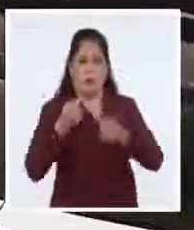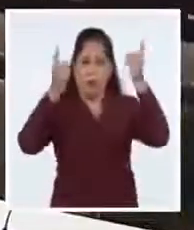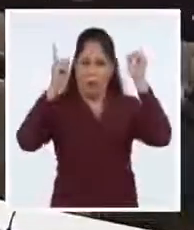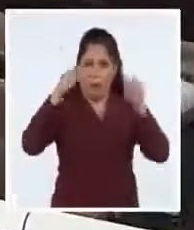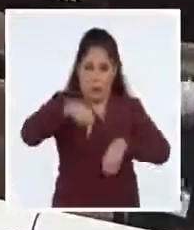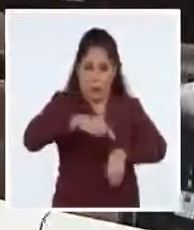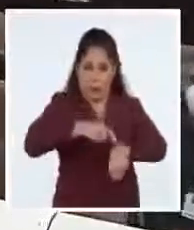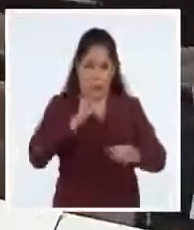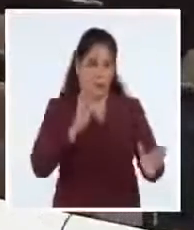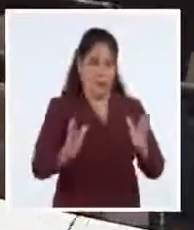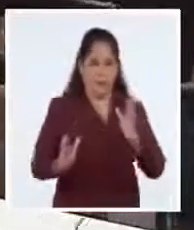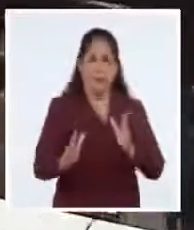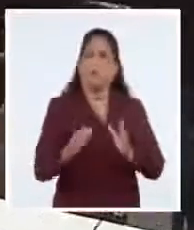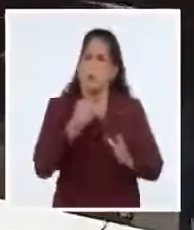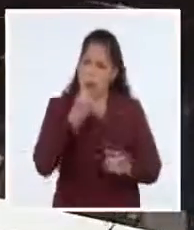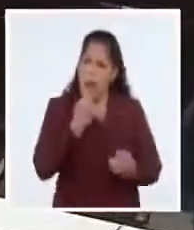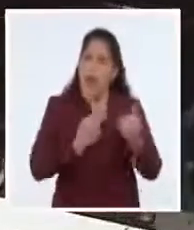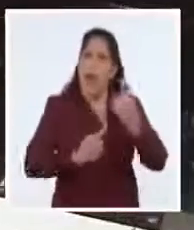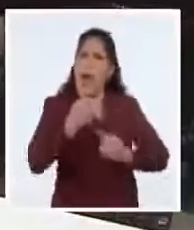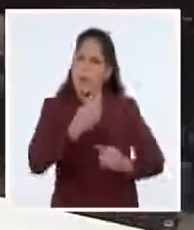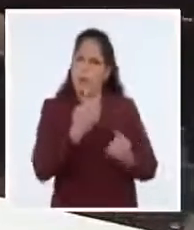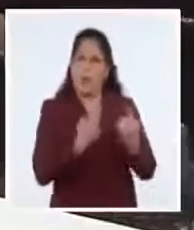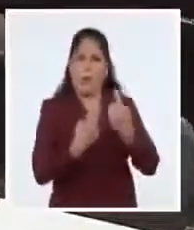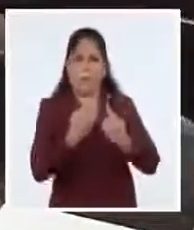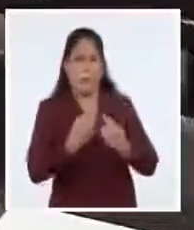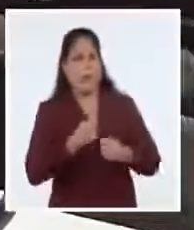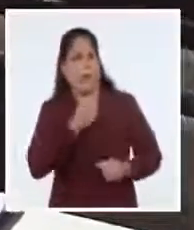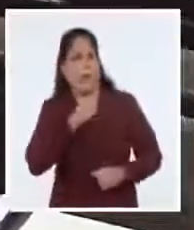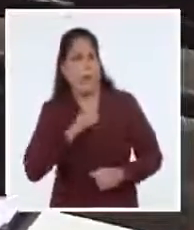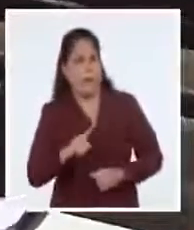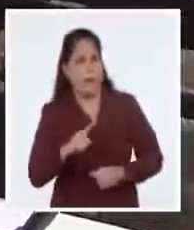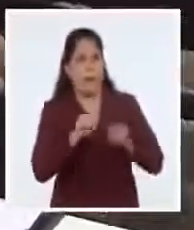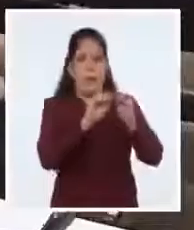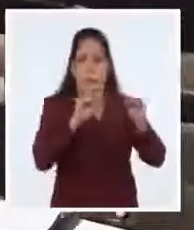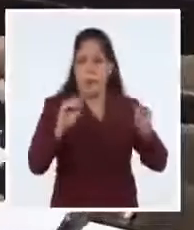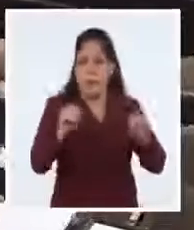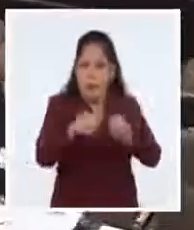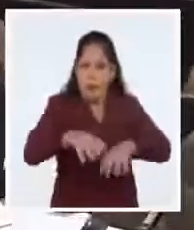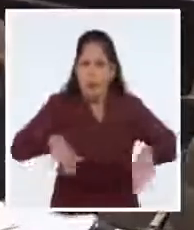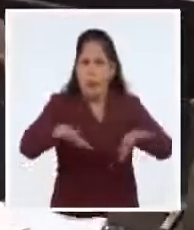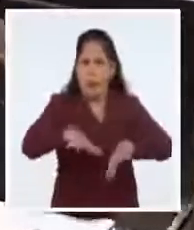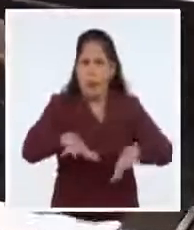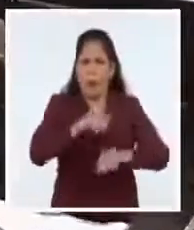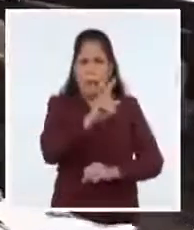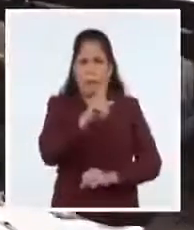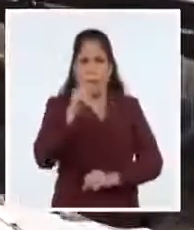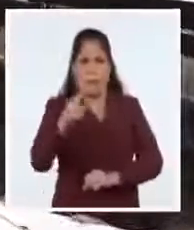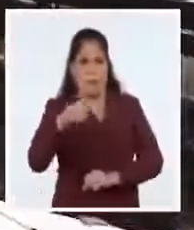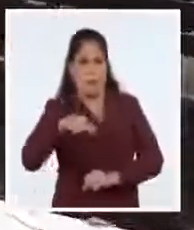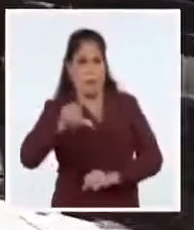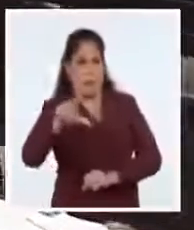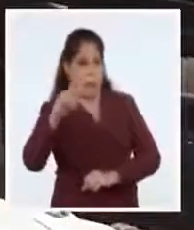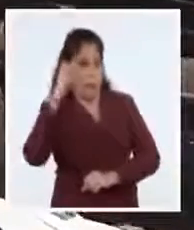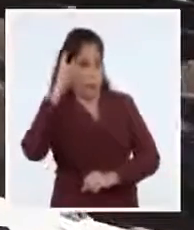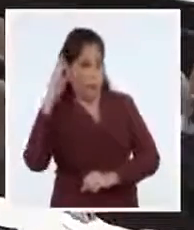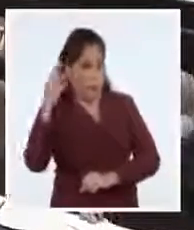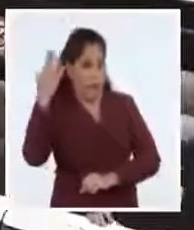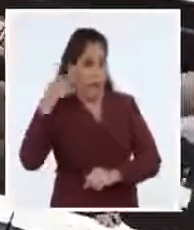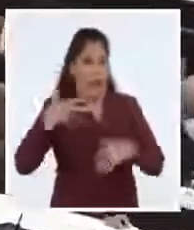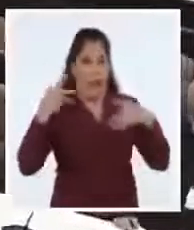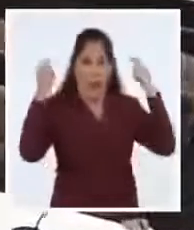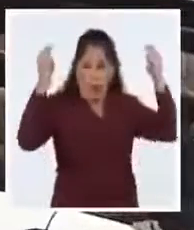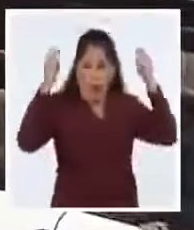En un momento como este podemos hacer también algunas consideraciones sobre los llamados sucesos del 11 de julio, que no fueron